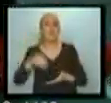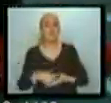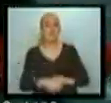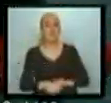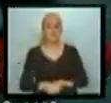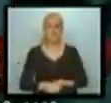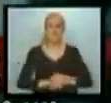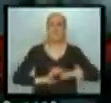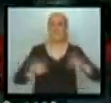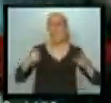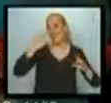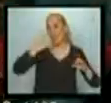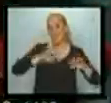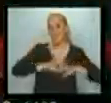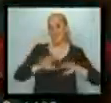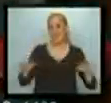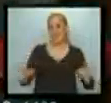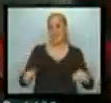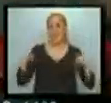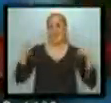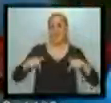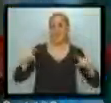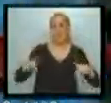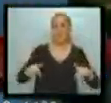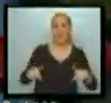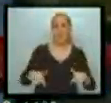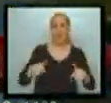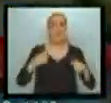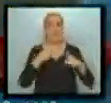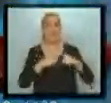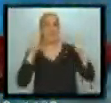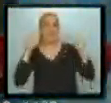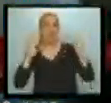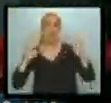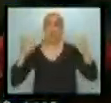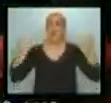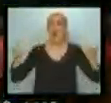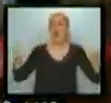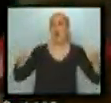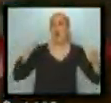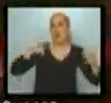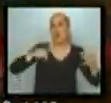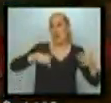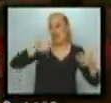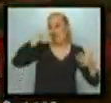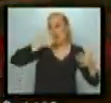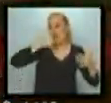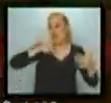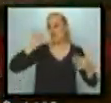Estamos en la final, ya está, ¿eh? ¿Y ahora? Sí. ¿Ahora festejar? Sí, por supuesto. Hoy, el domingo, por